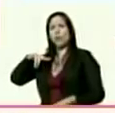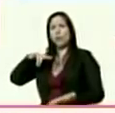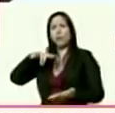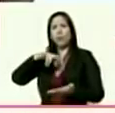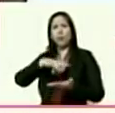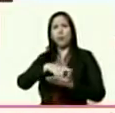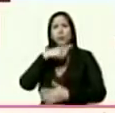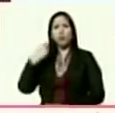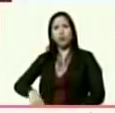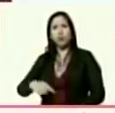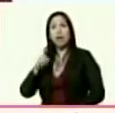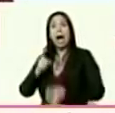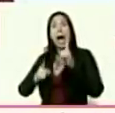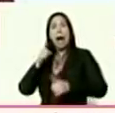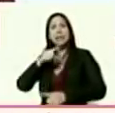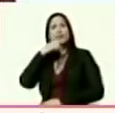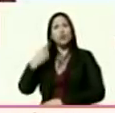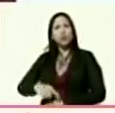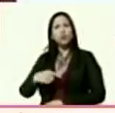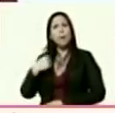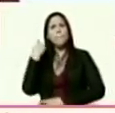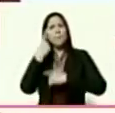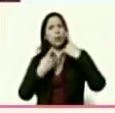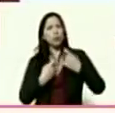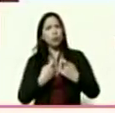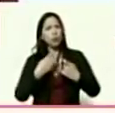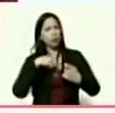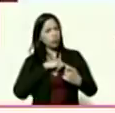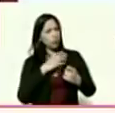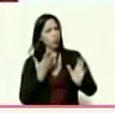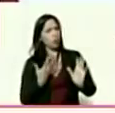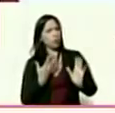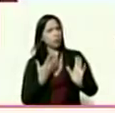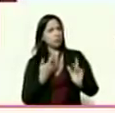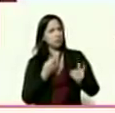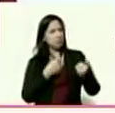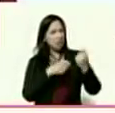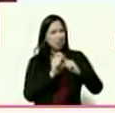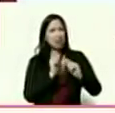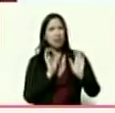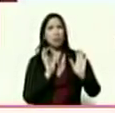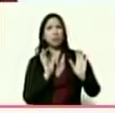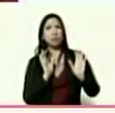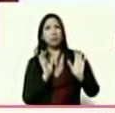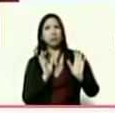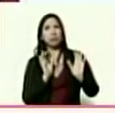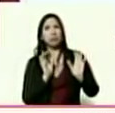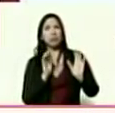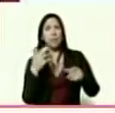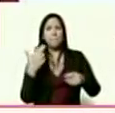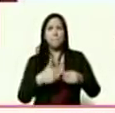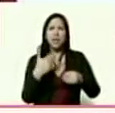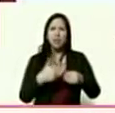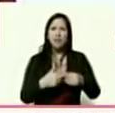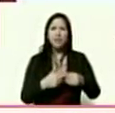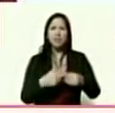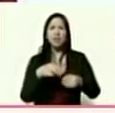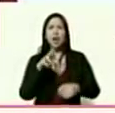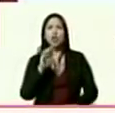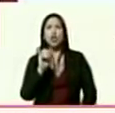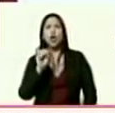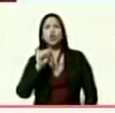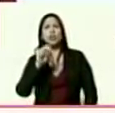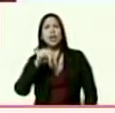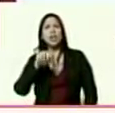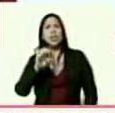y alguien allá en Rusia me preguntó si nosotros habíamos vendido PDVSA a Rosneft.